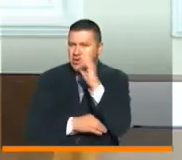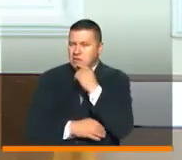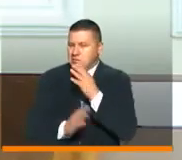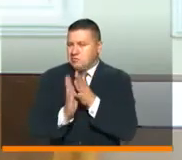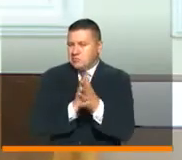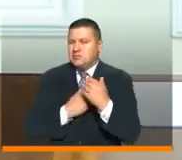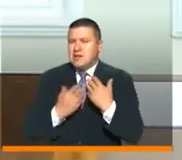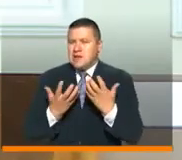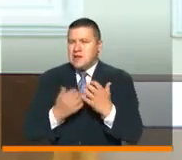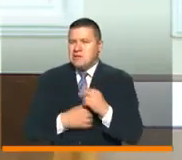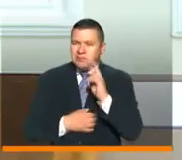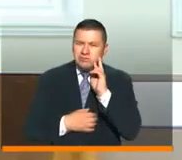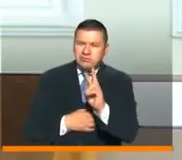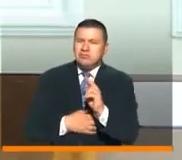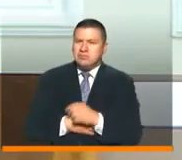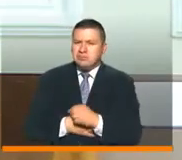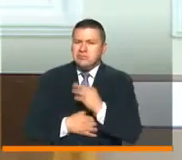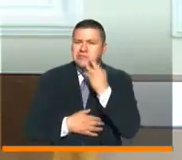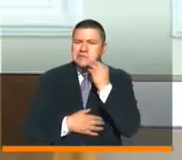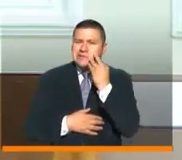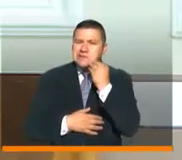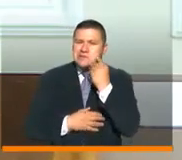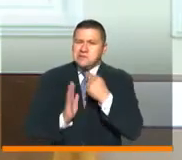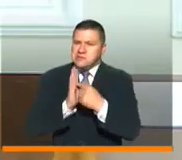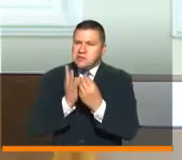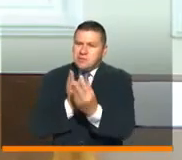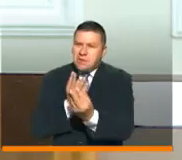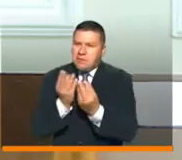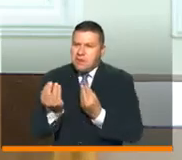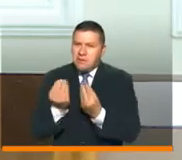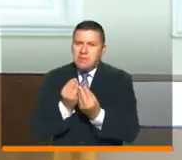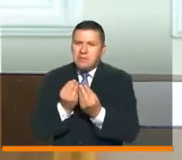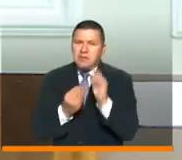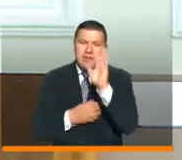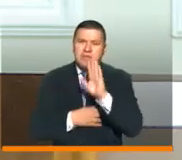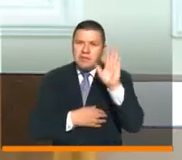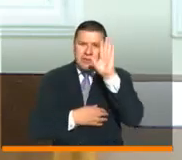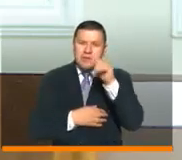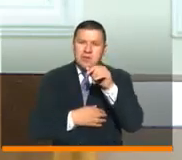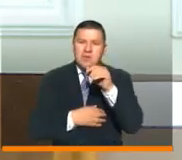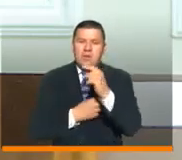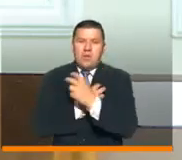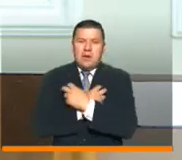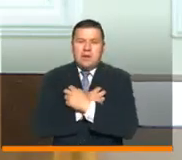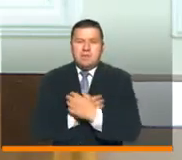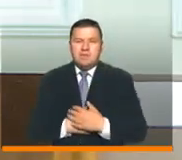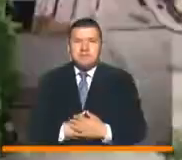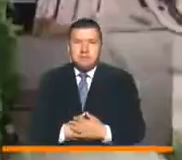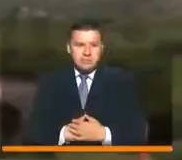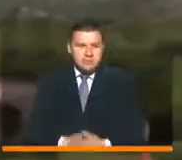colombianos, yo quiero que veamos esta experiencia del modelo de alternancia en el departamento del Huila.